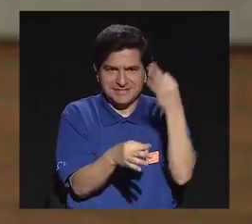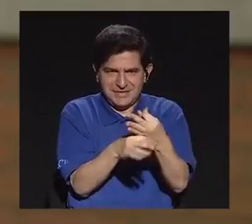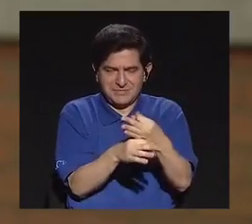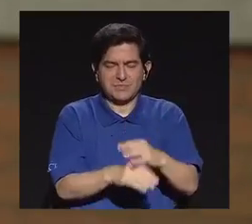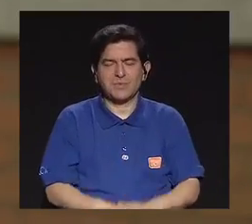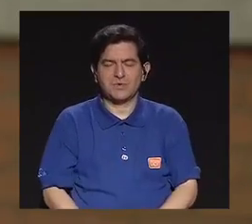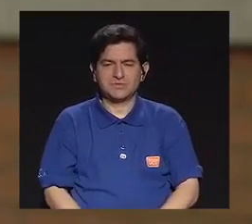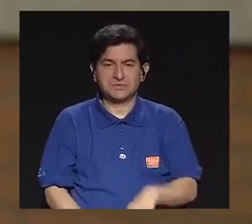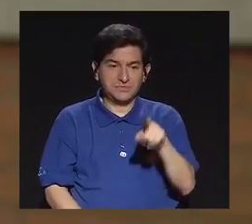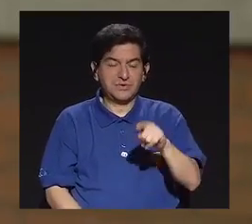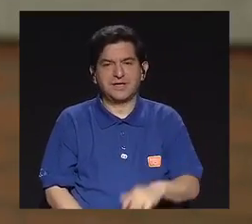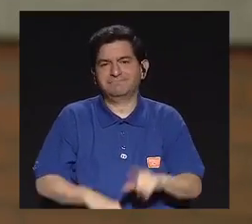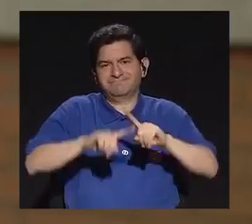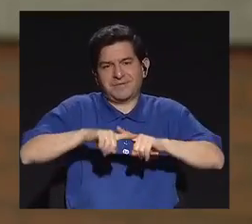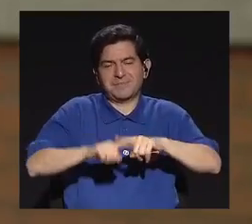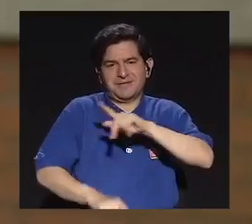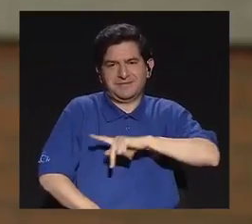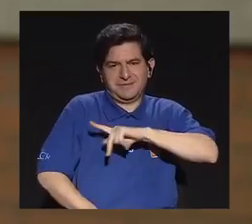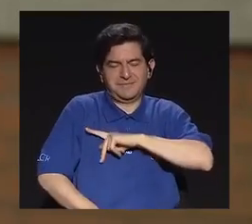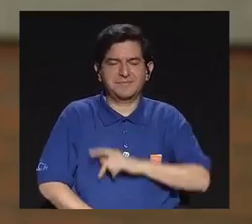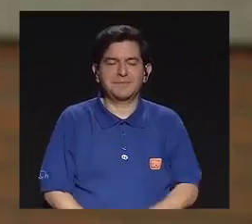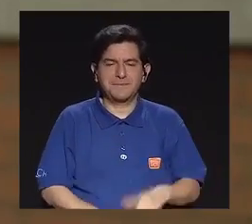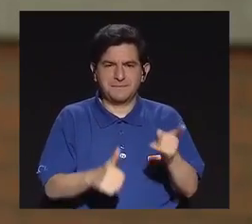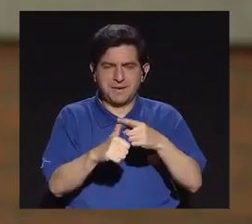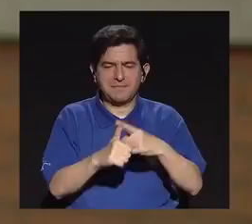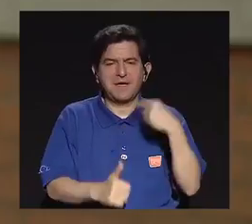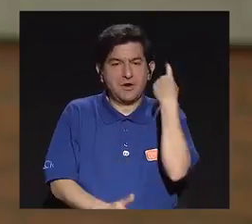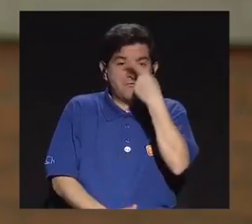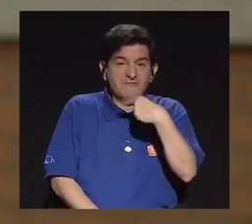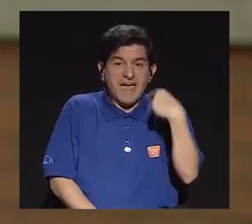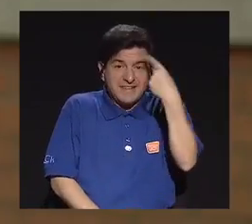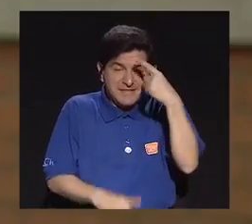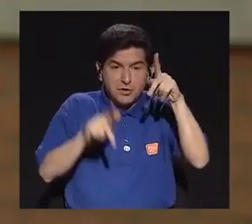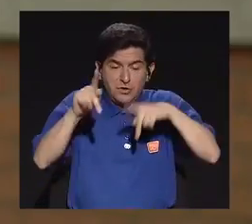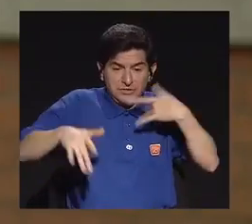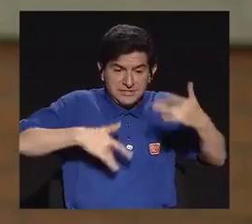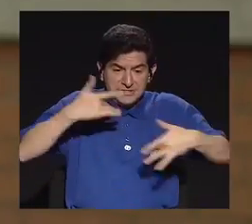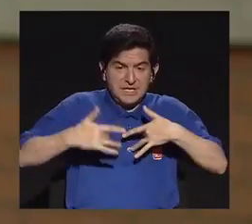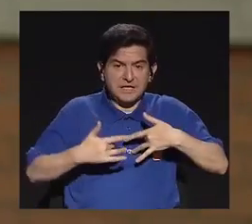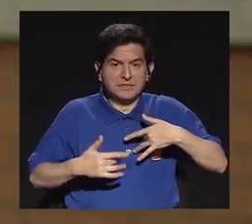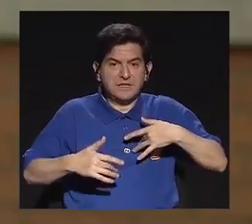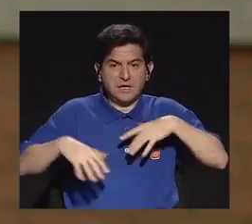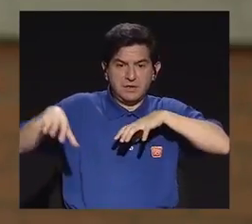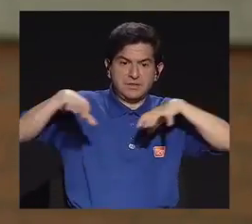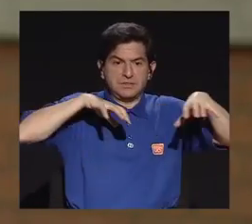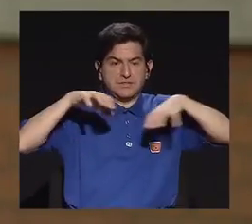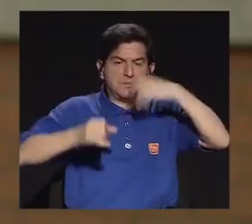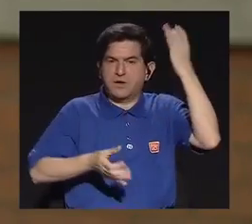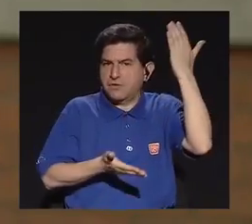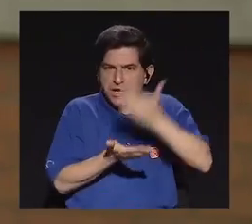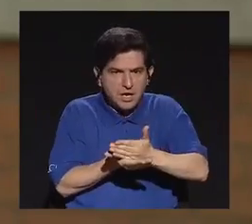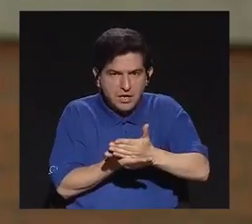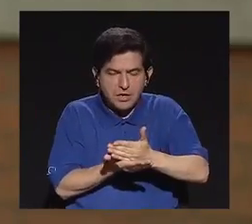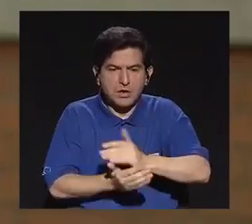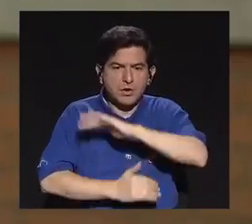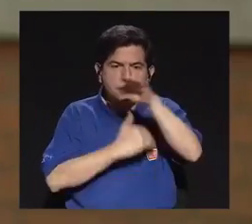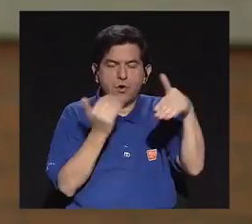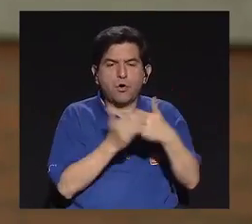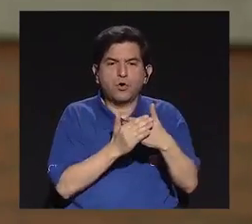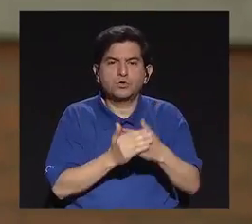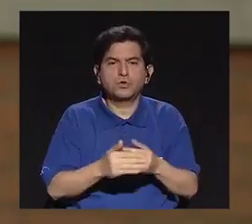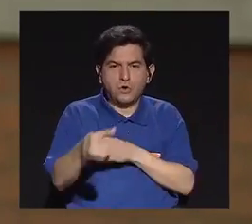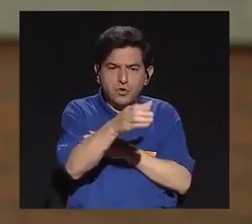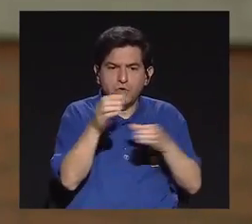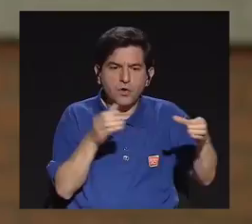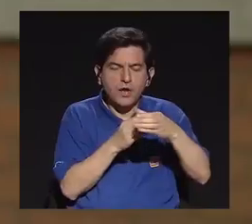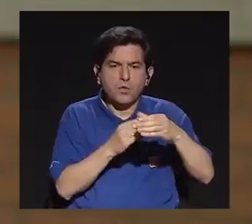sensación del paciente, ¿verdad? Pues algo muy subjetivo. Tratamos de clasificarlo en vértigo, si la persona siente que da vueltas sin parar, o que toda la habitación donde